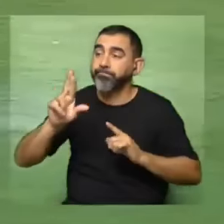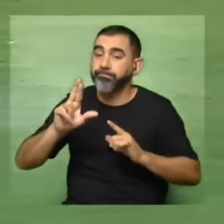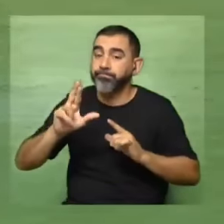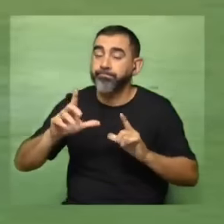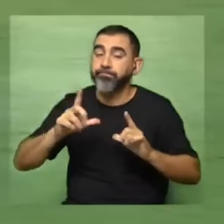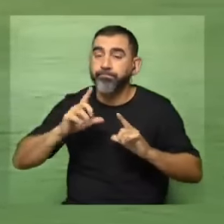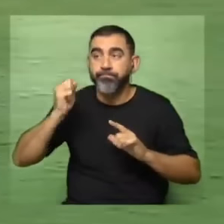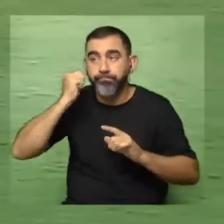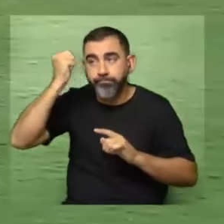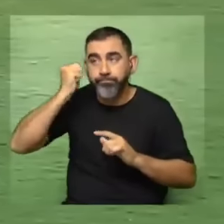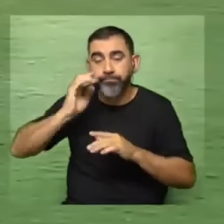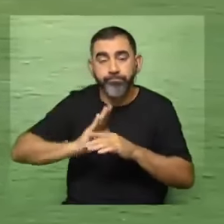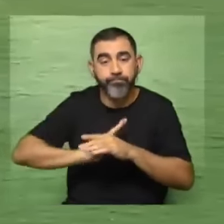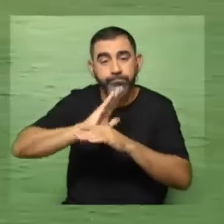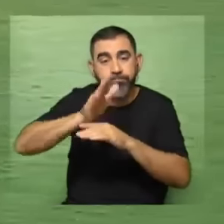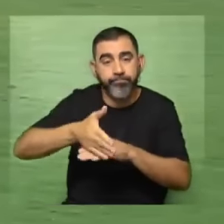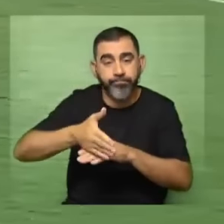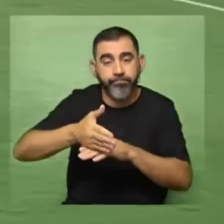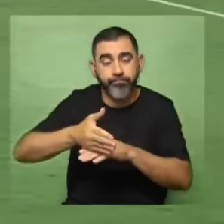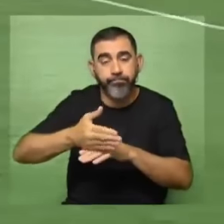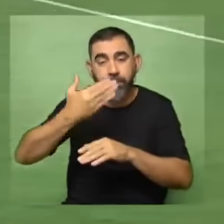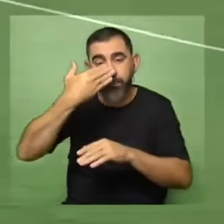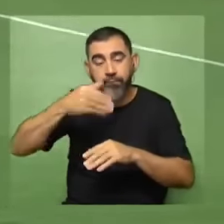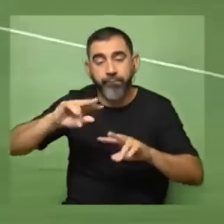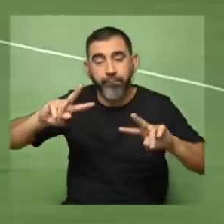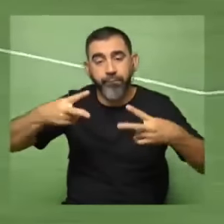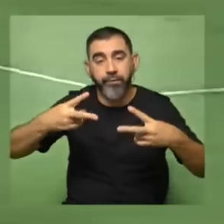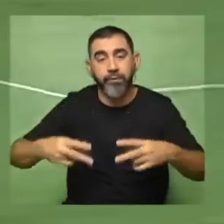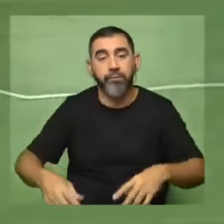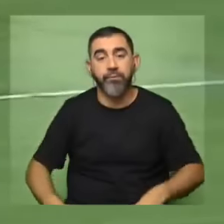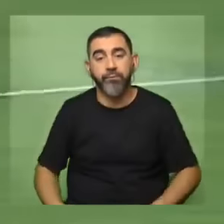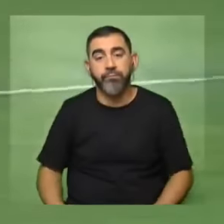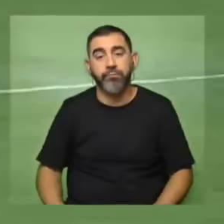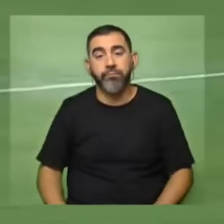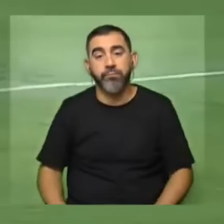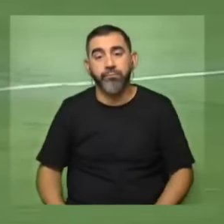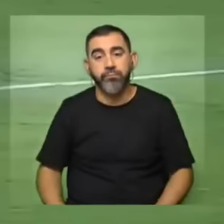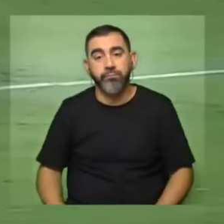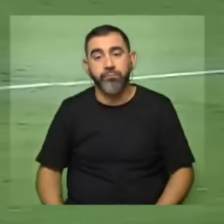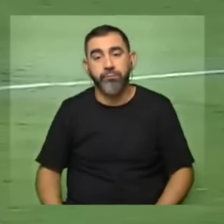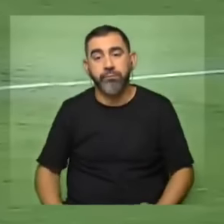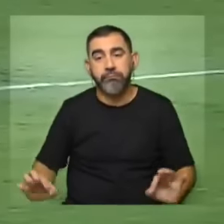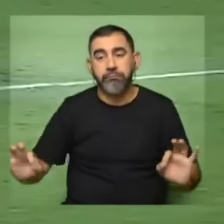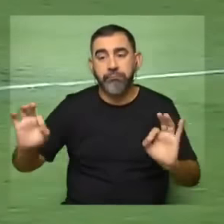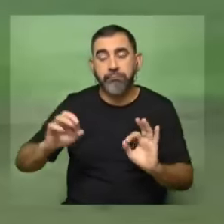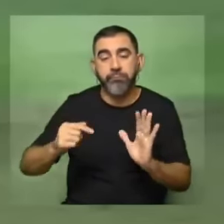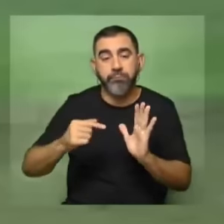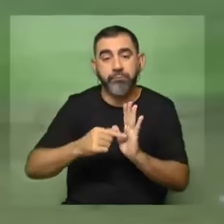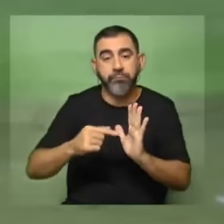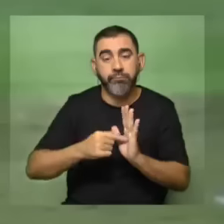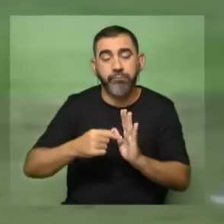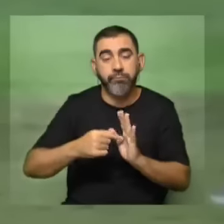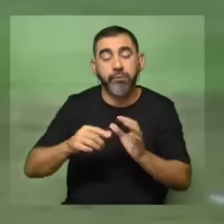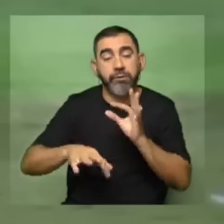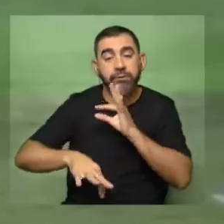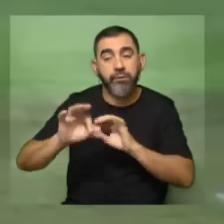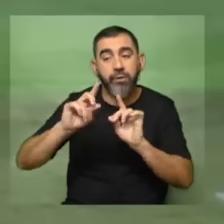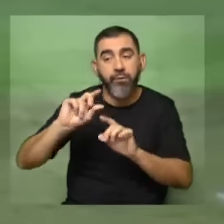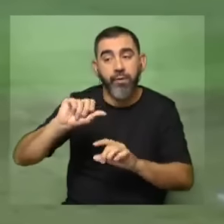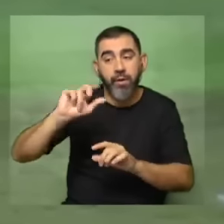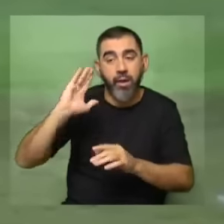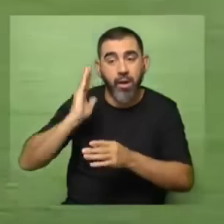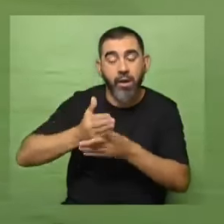mantenerse con posibilidades de clasificación al cuadrangular final sin puntos en el grupo B la Celeste deberá ganarle